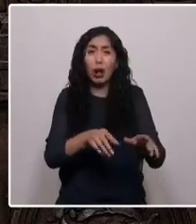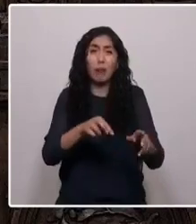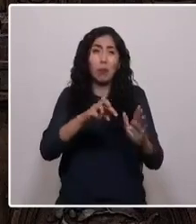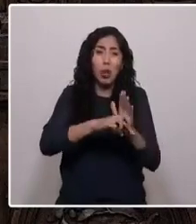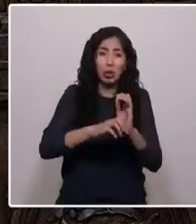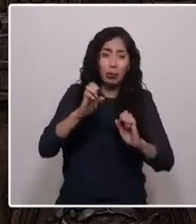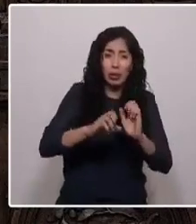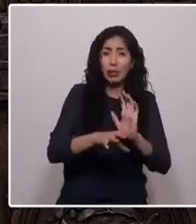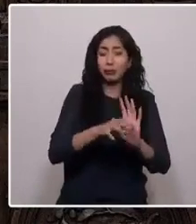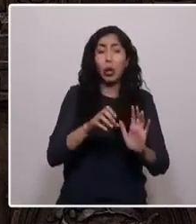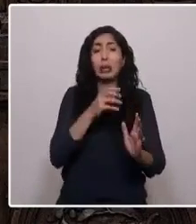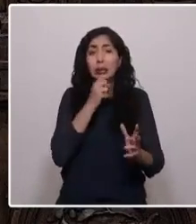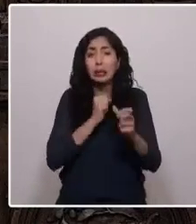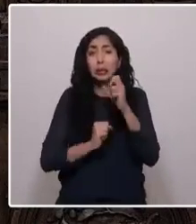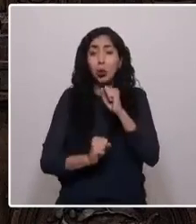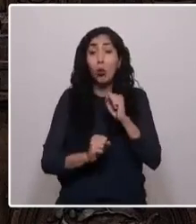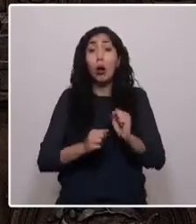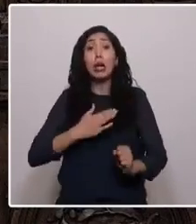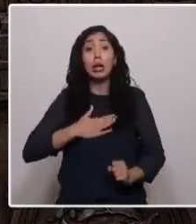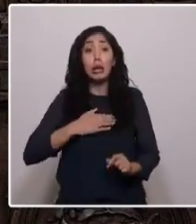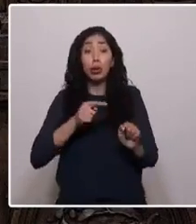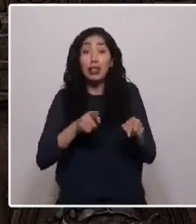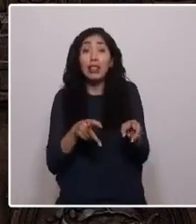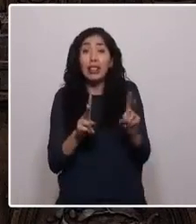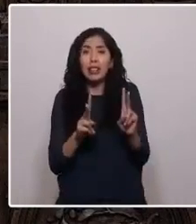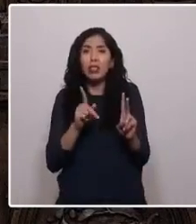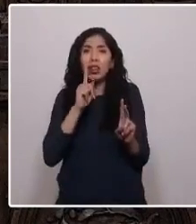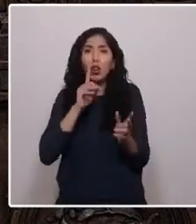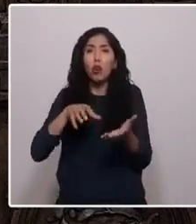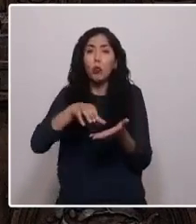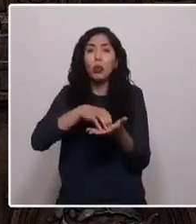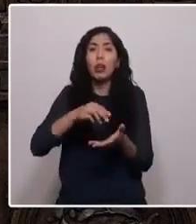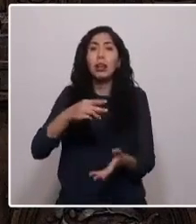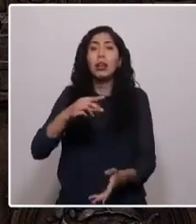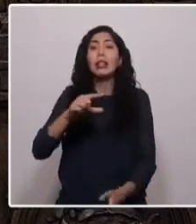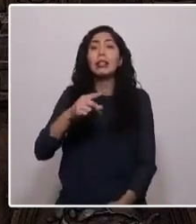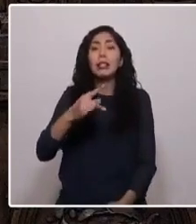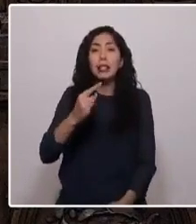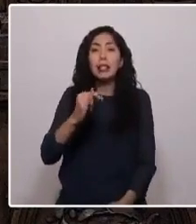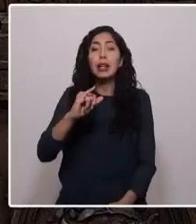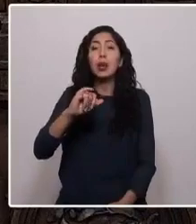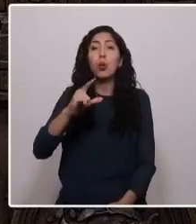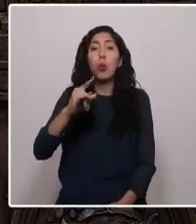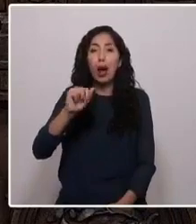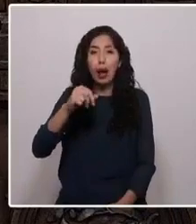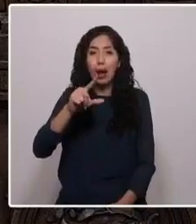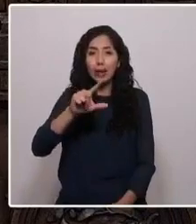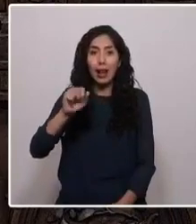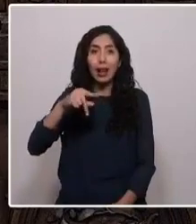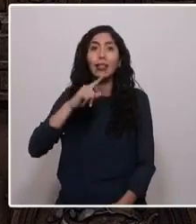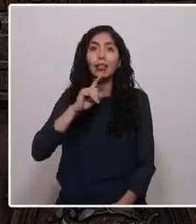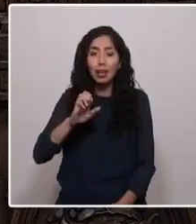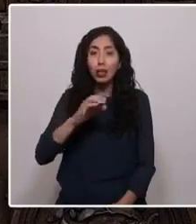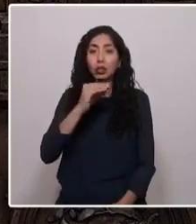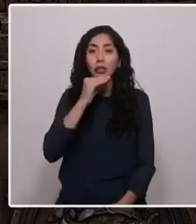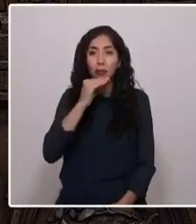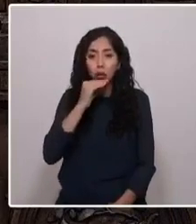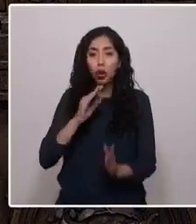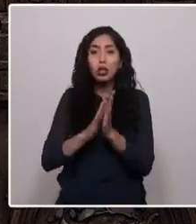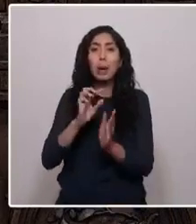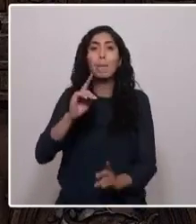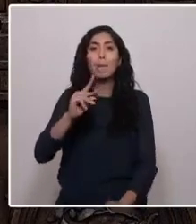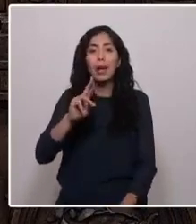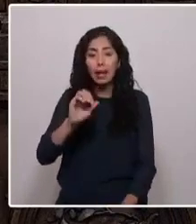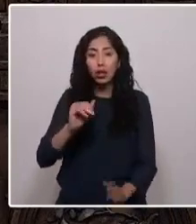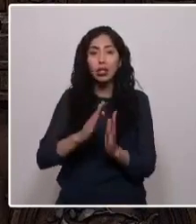queremos que ese derecho lo tenga la comuna de chiguayante concepción coronel florida o al pen walk y penco san pedro la paz santa